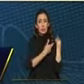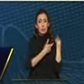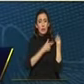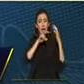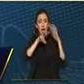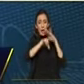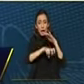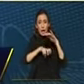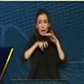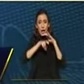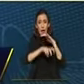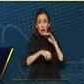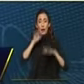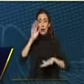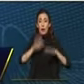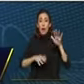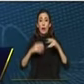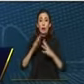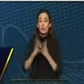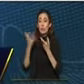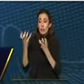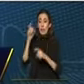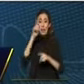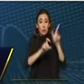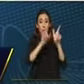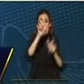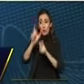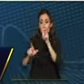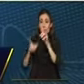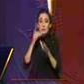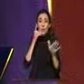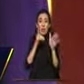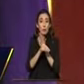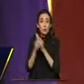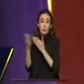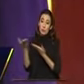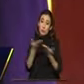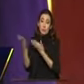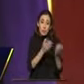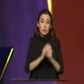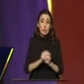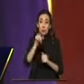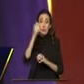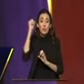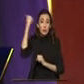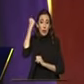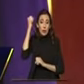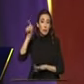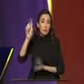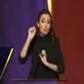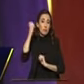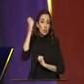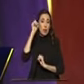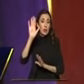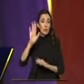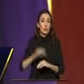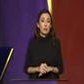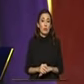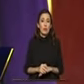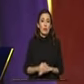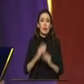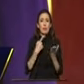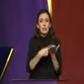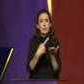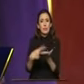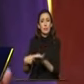hay voces que sugieren revisarlos y renunciar a ellos. Están en su derecho. Es indispensable